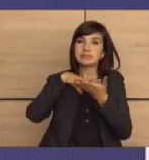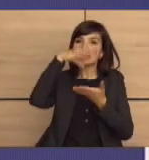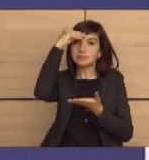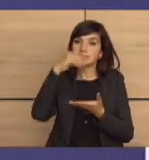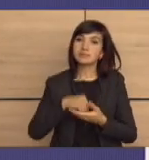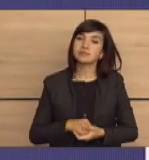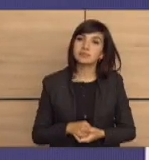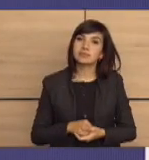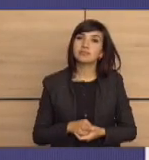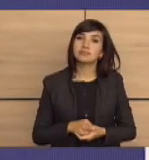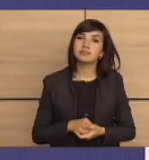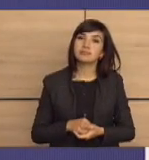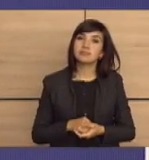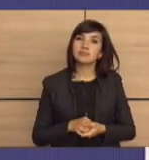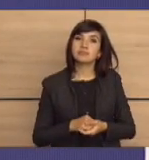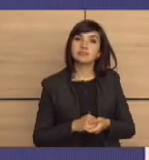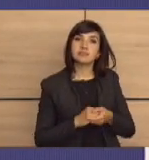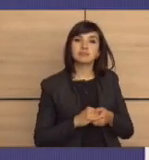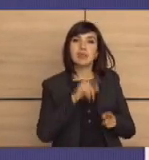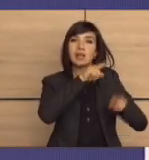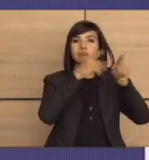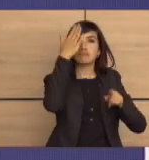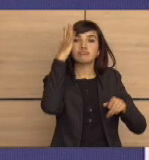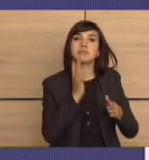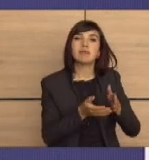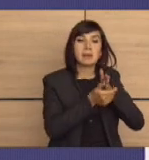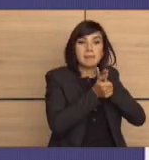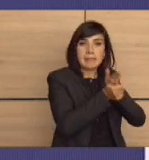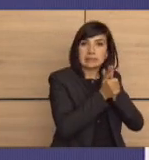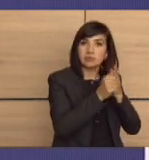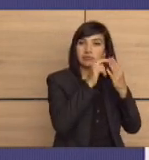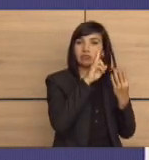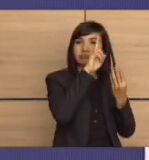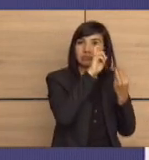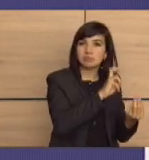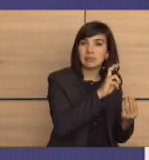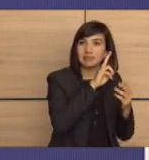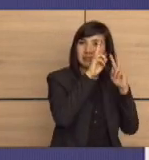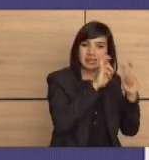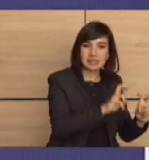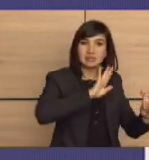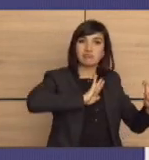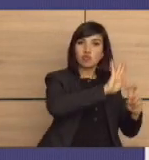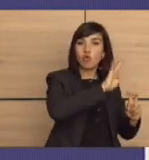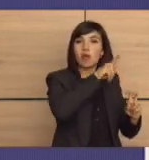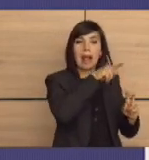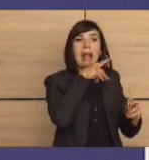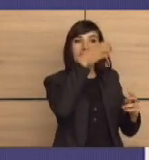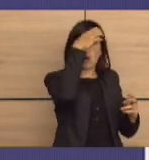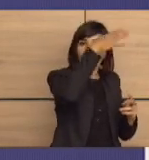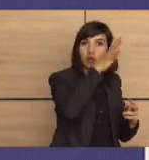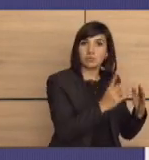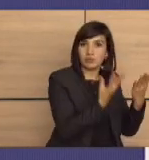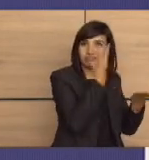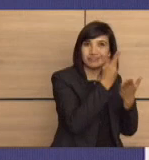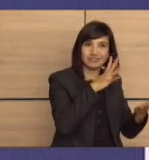comprobar a través del método científico, eso es conocimiento, ¿cierto? Pero hay otros tipos de conocimiento, entonces, para que la comisión tenga